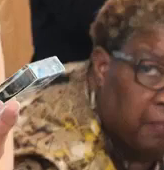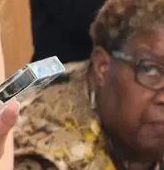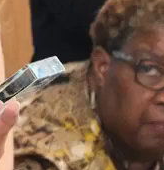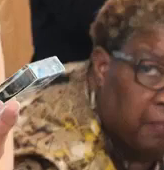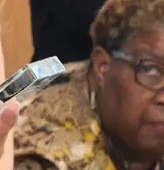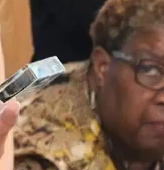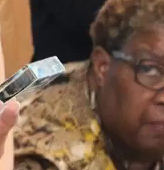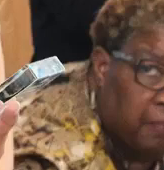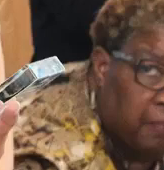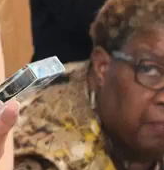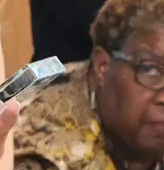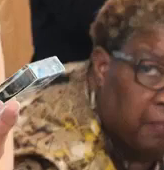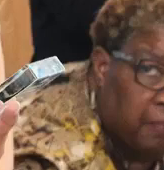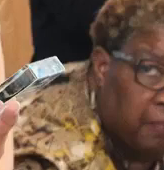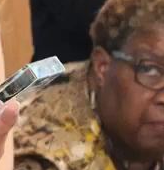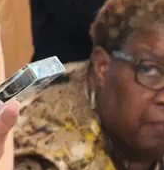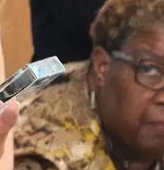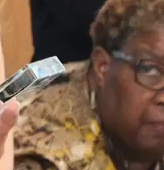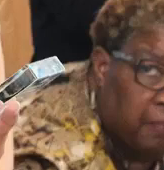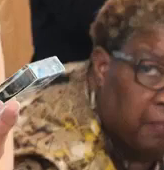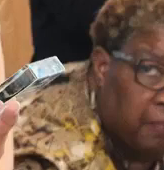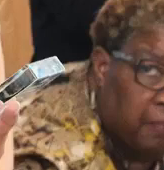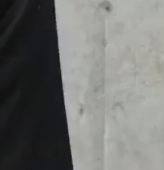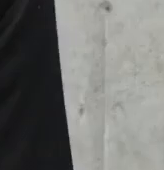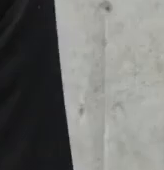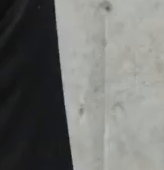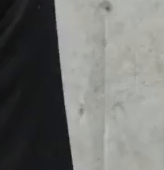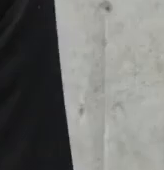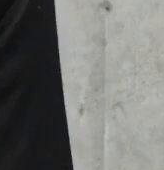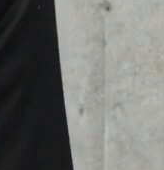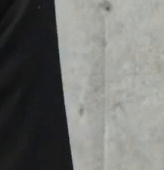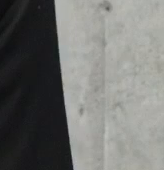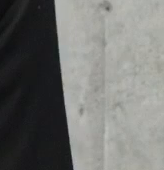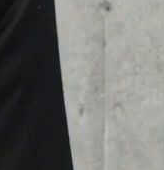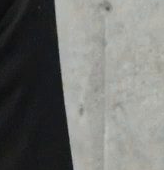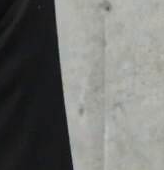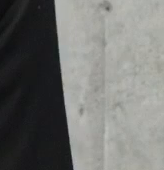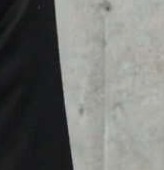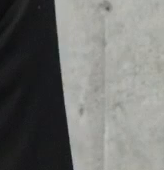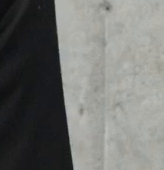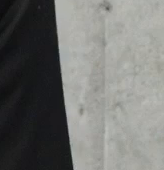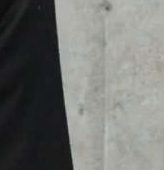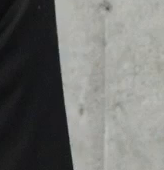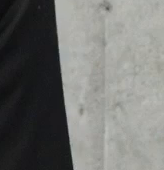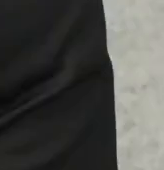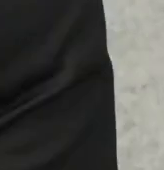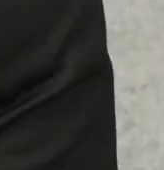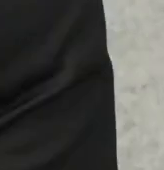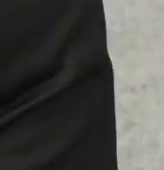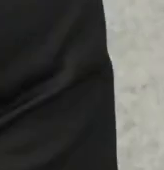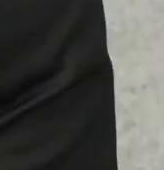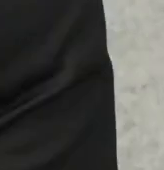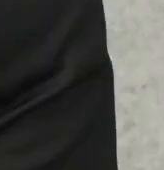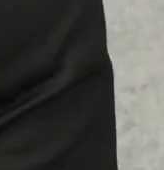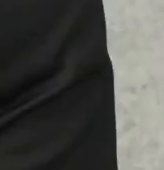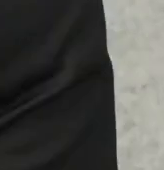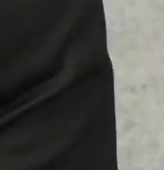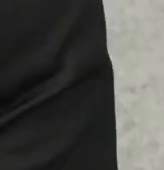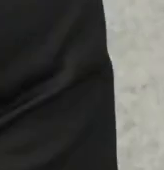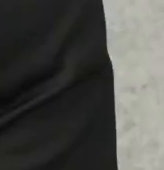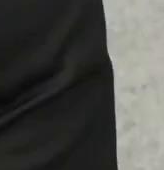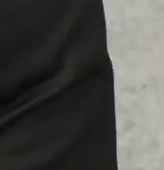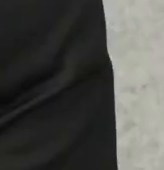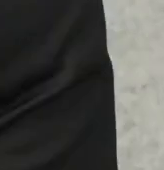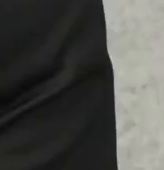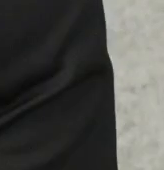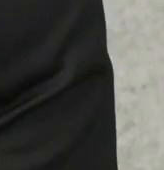Legislativa en una reunión especial en la que la fracción de Nueva República quiso brindarle un homenaje por su aporte en la